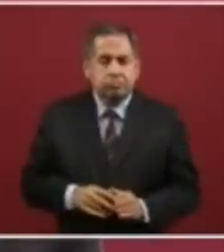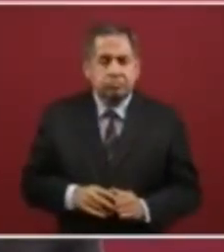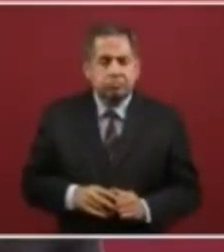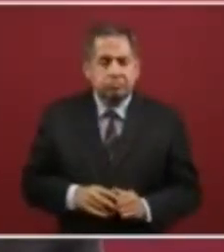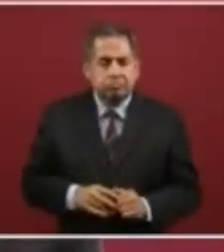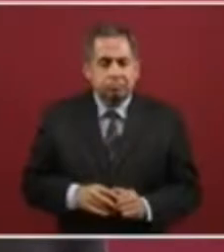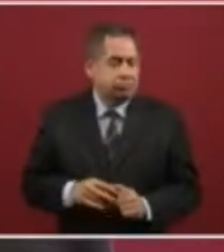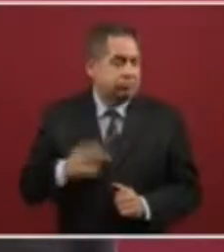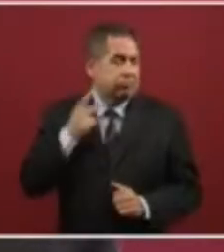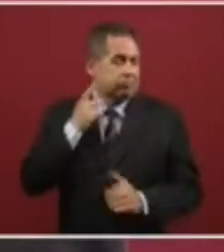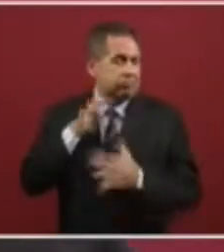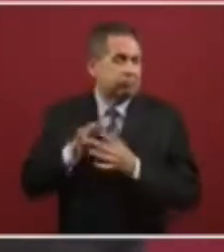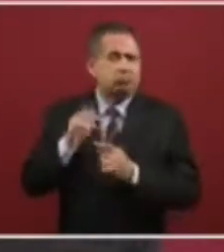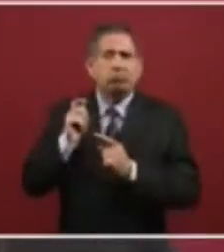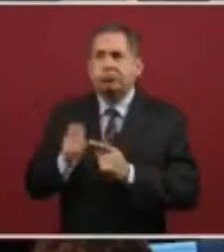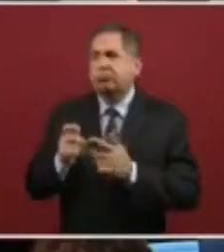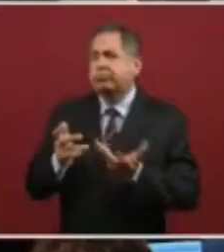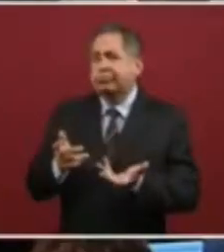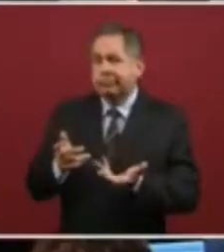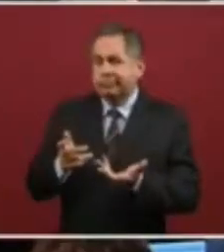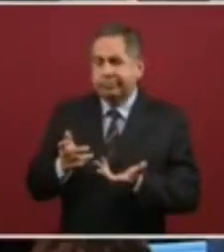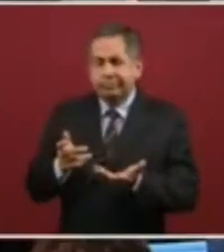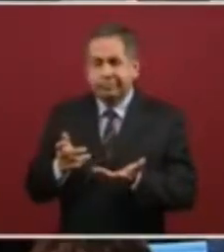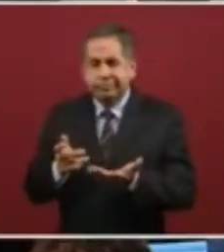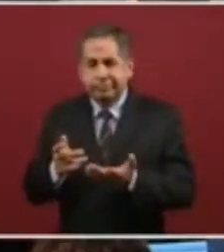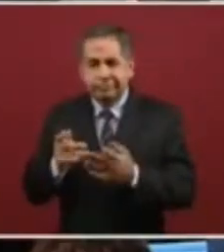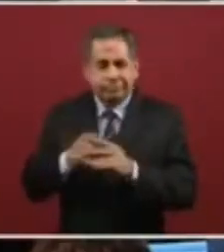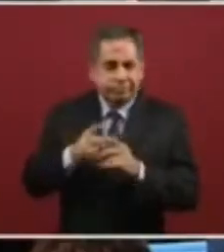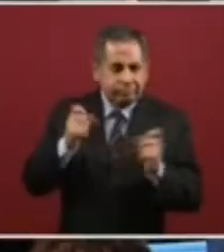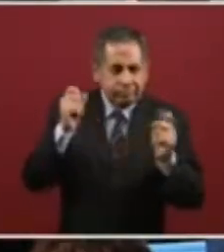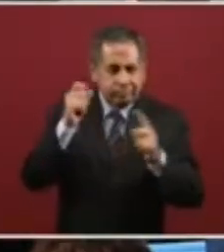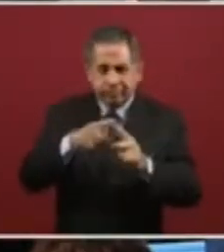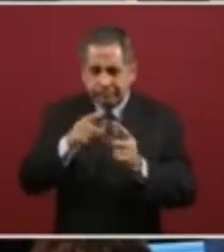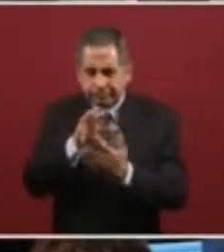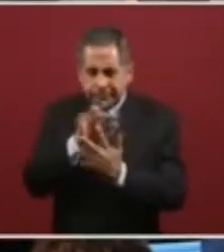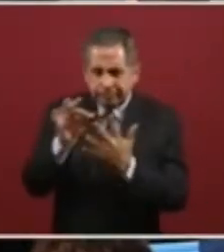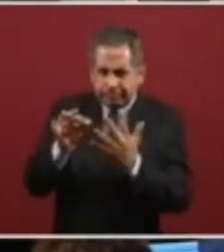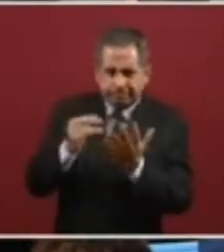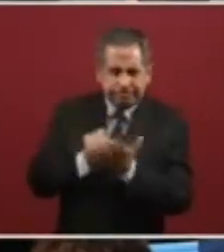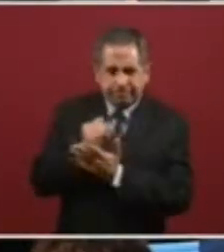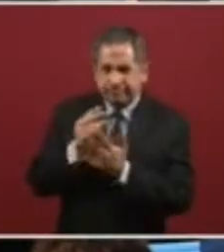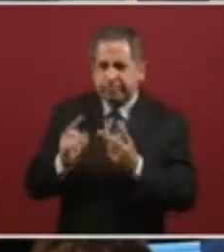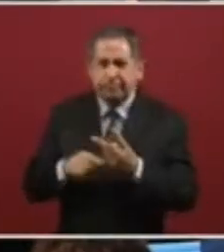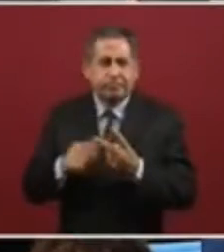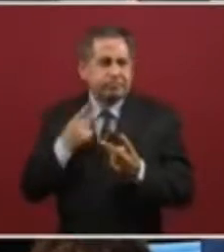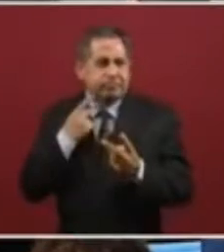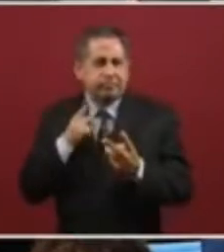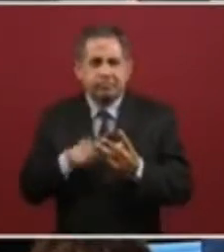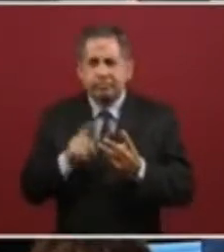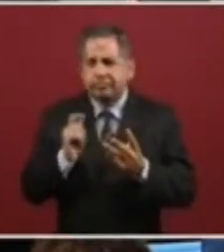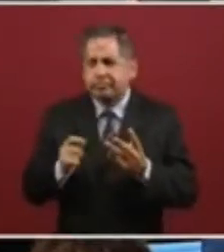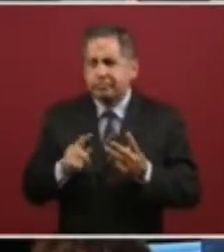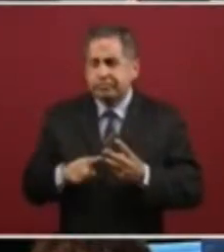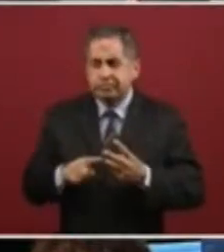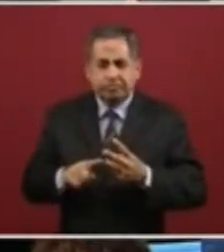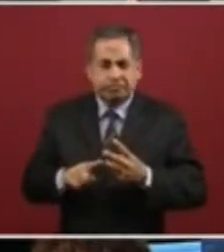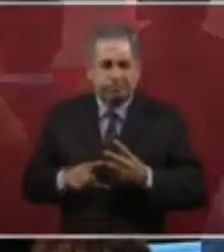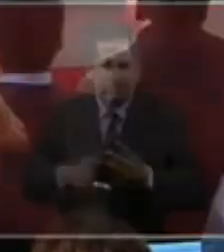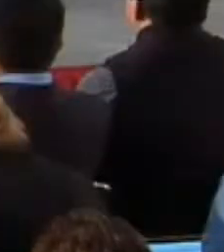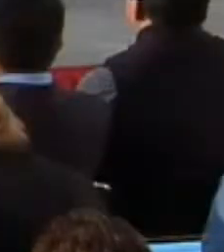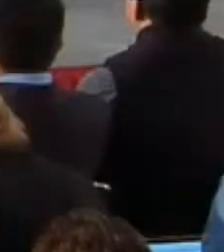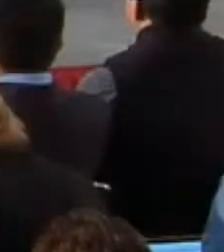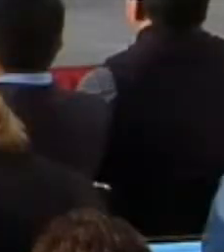la política que significa optar entre inconvenientes, la política que se inventó